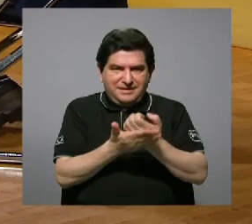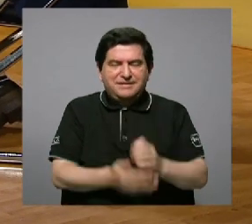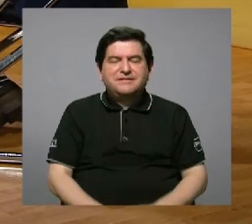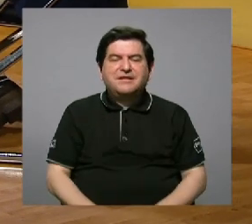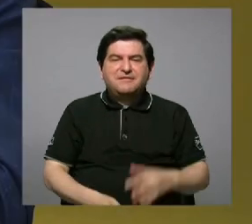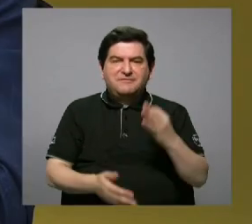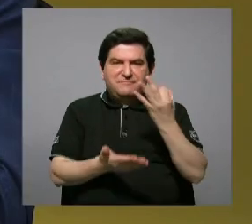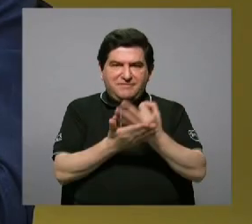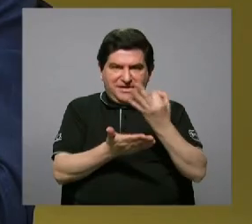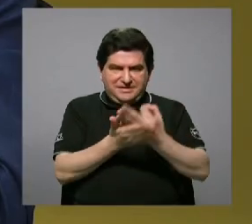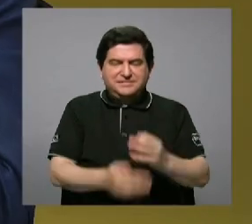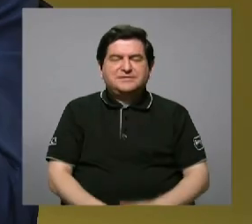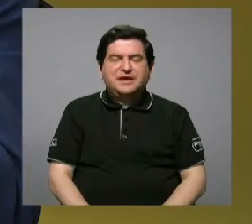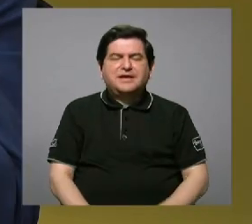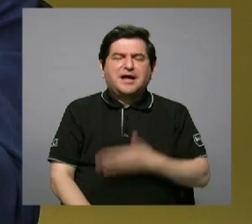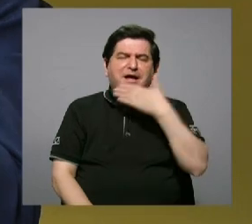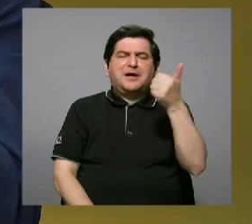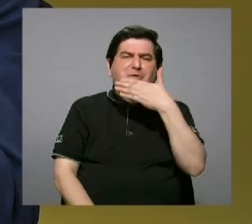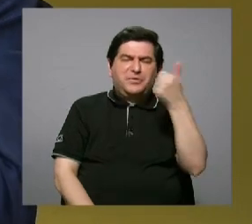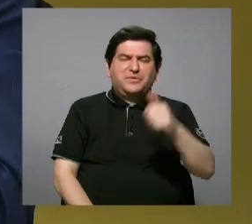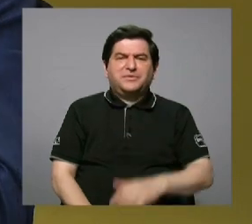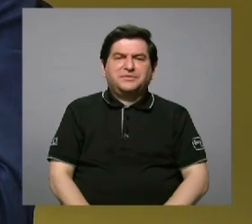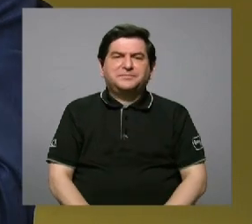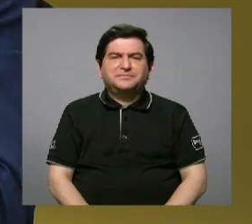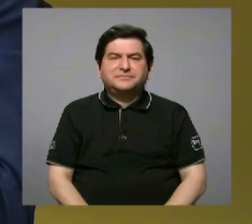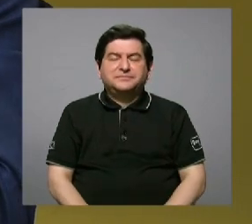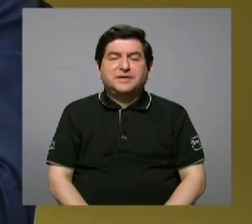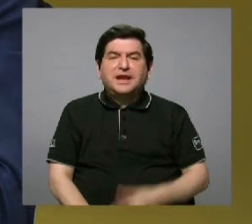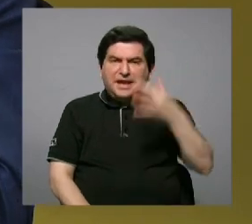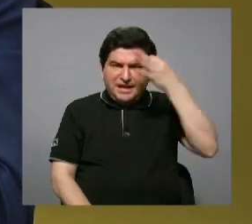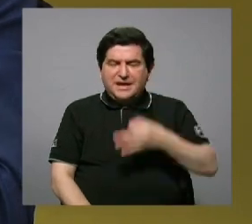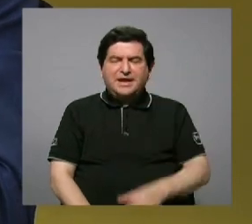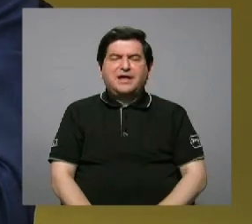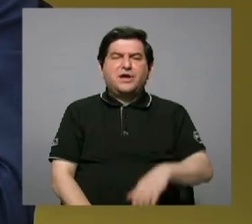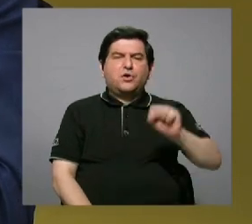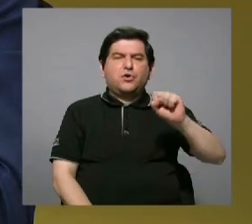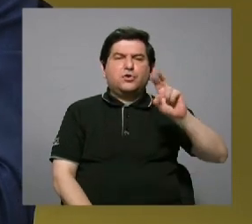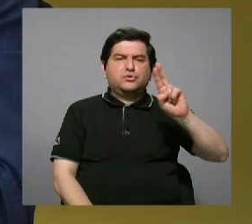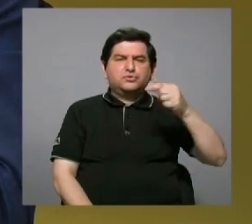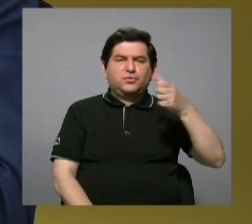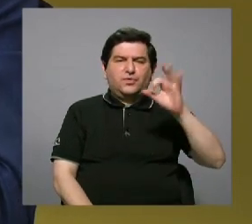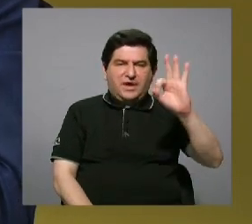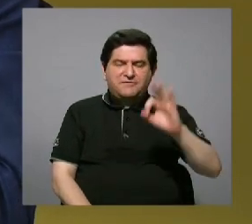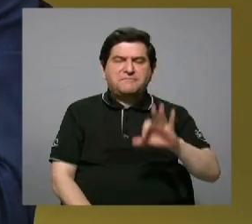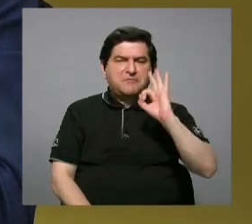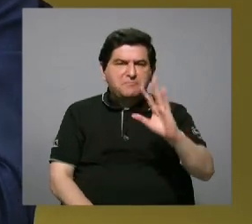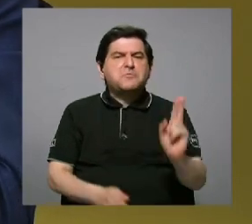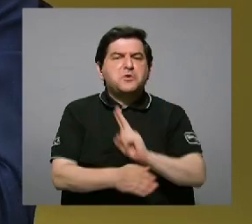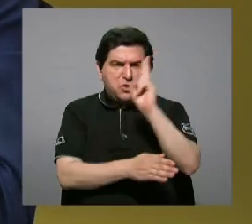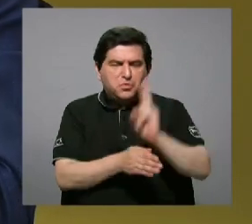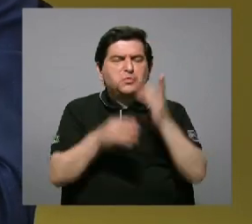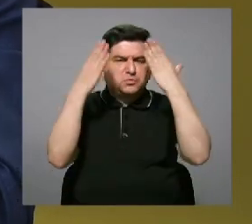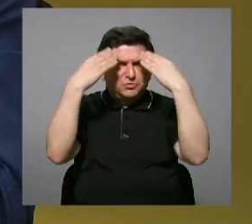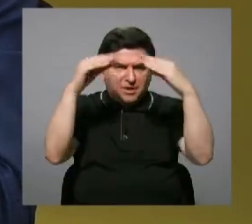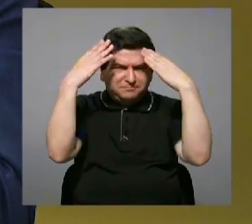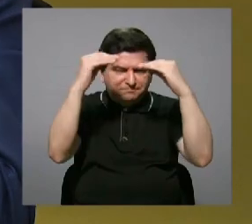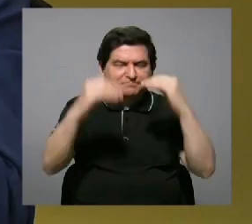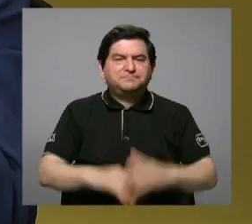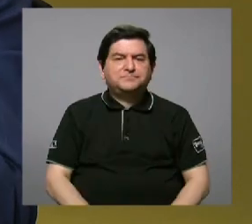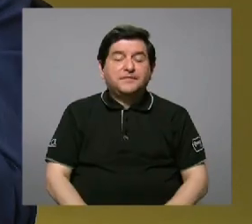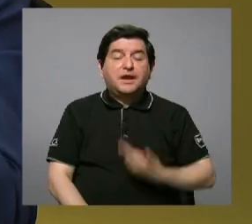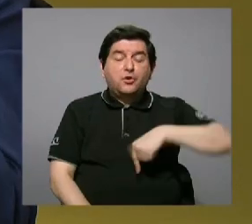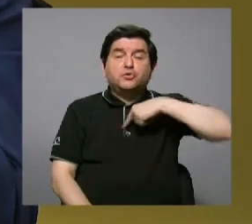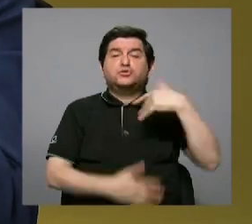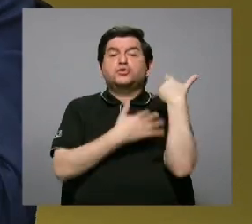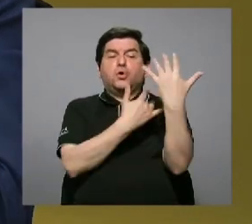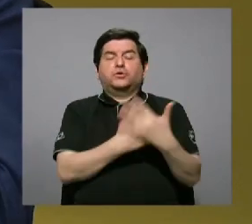CAF y creo que la SUGEF hará muy buen uso, o está haciendo muy buen uso de la información que esperamos que